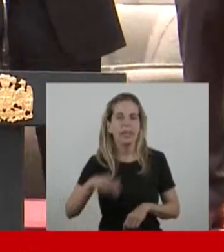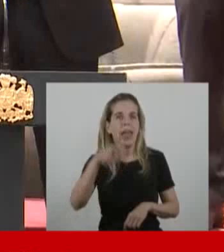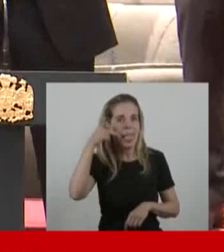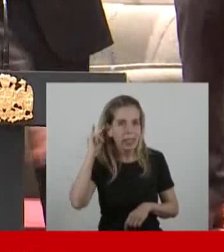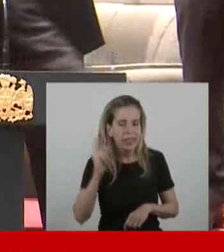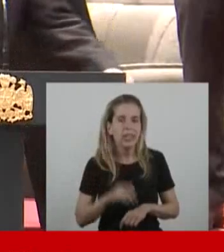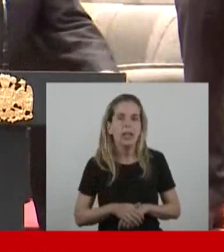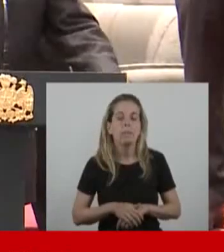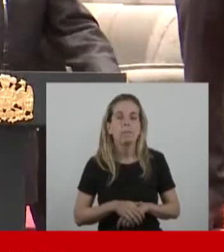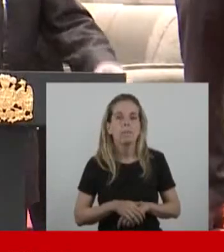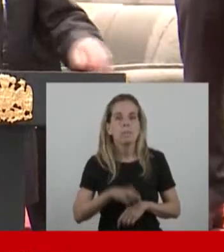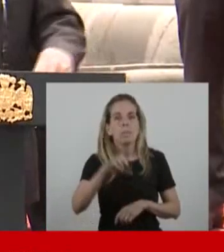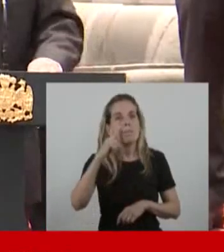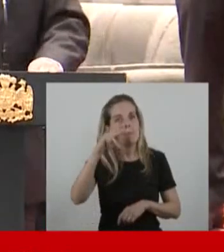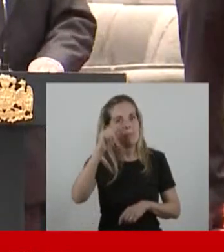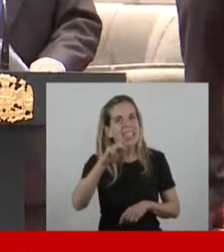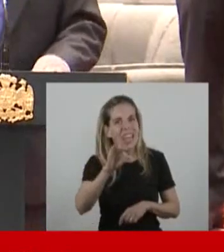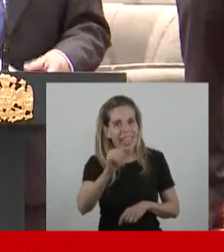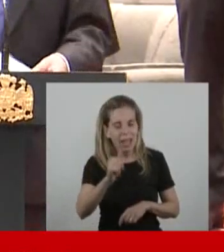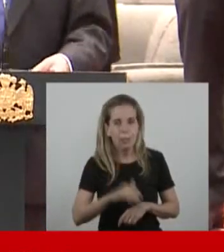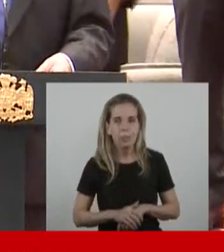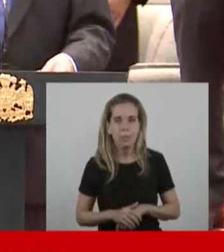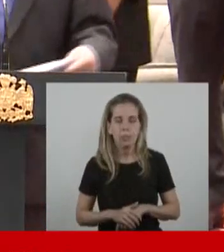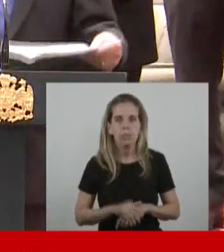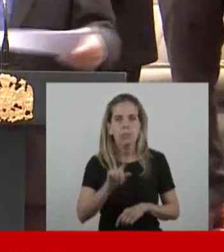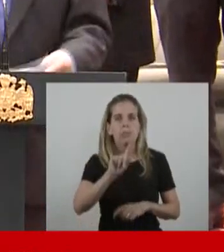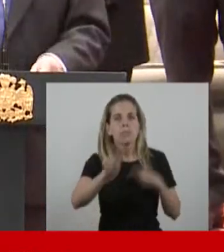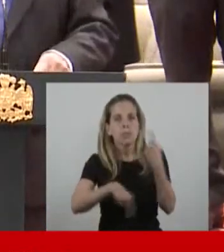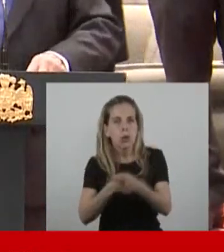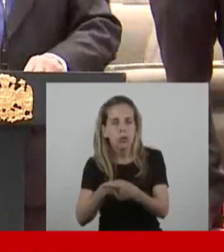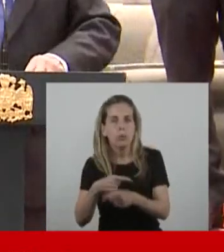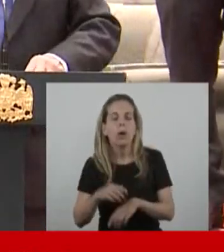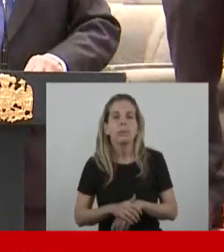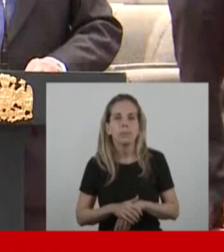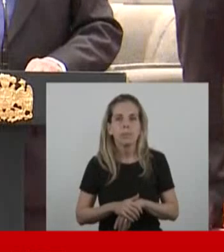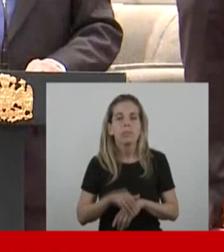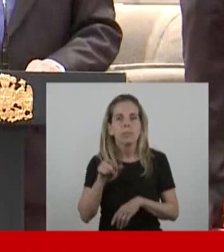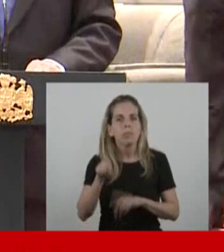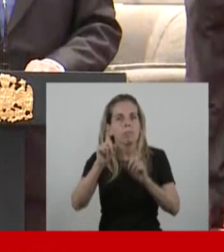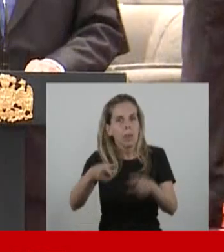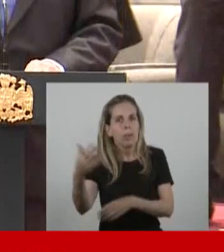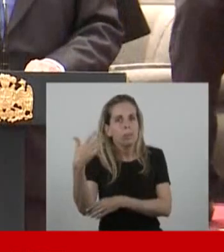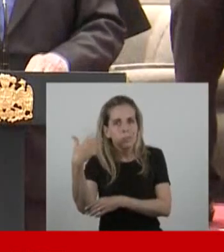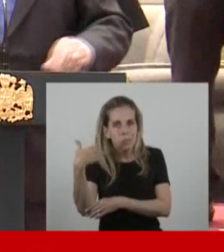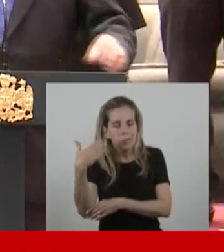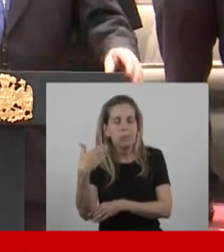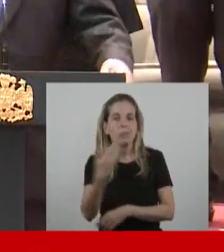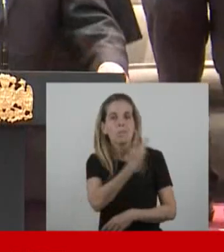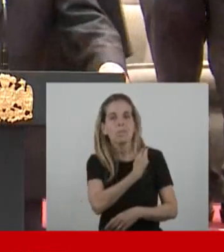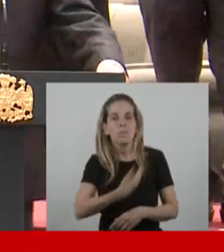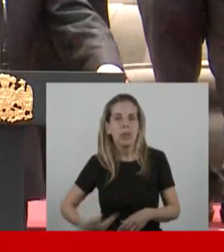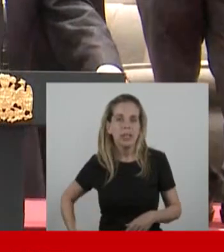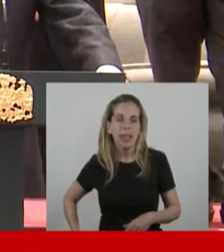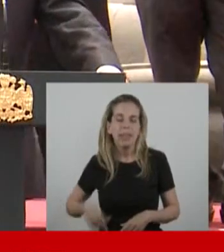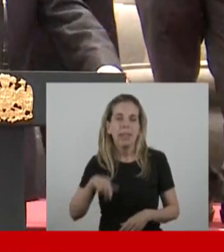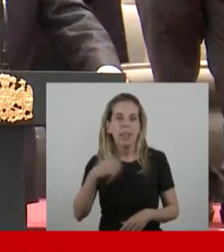República, señor Sebastián Piñera Echenique. A continuación, realizará su declaración el excelentísimo